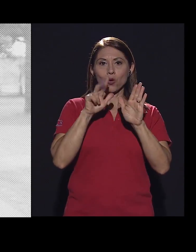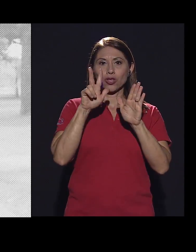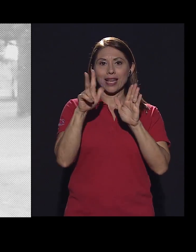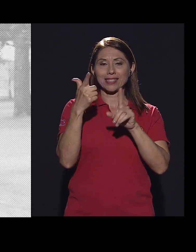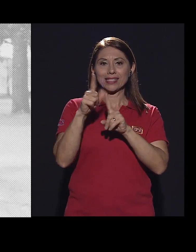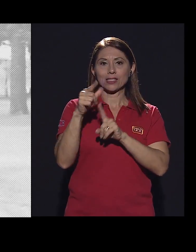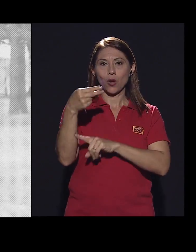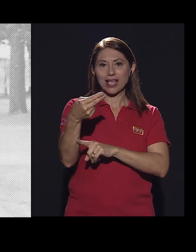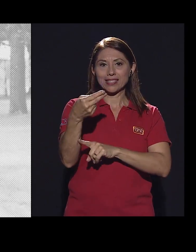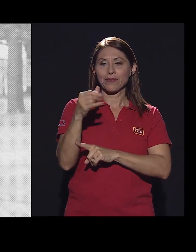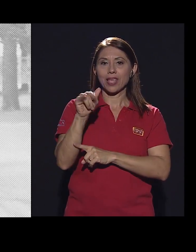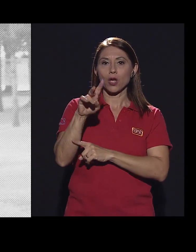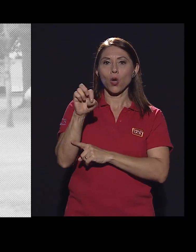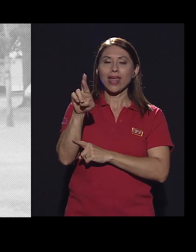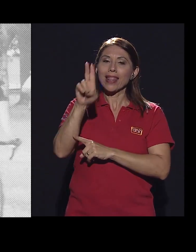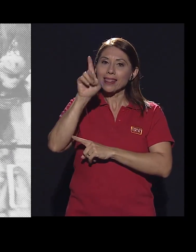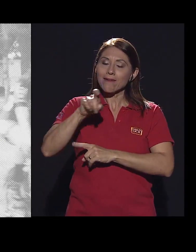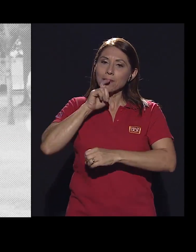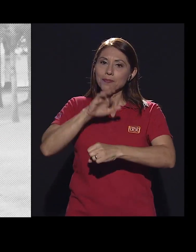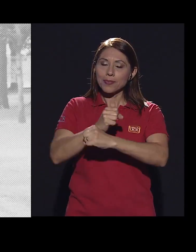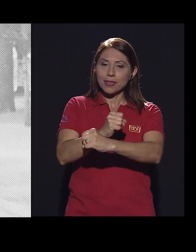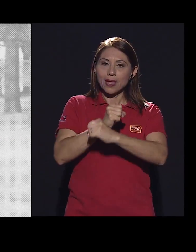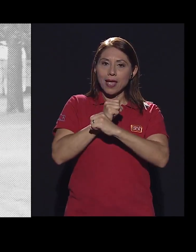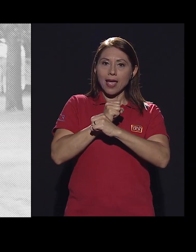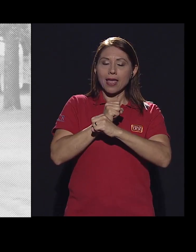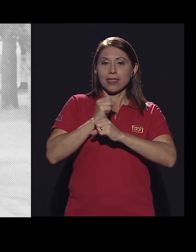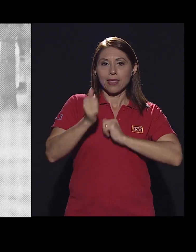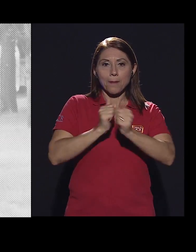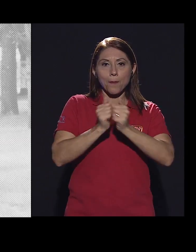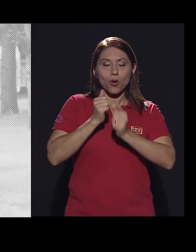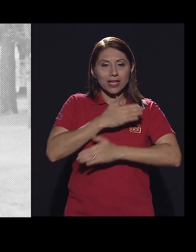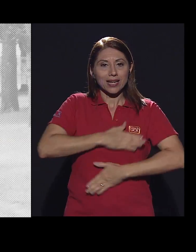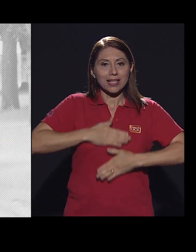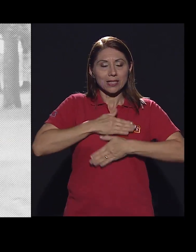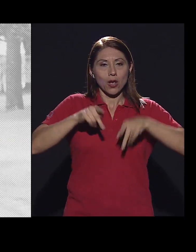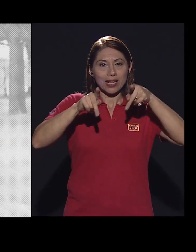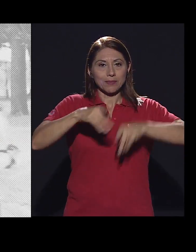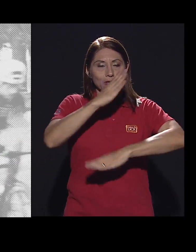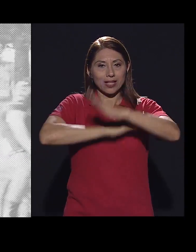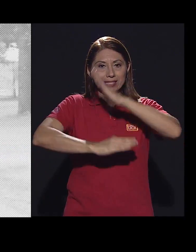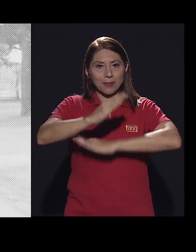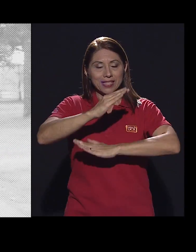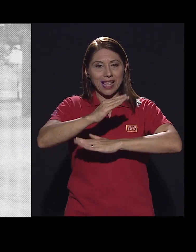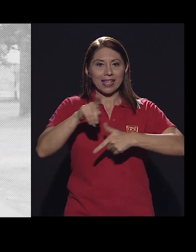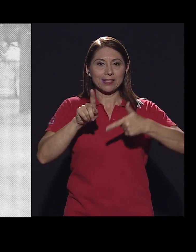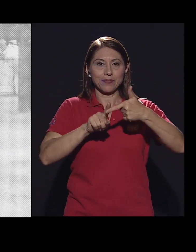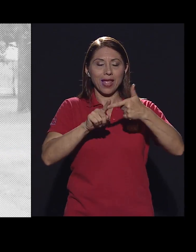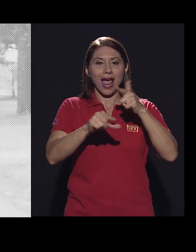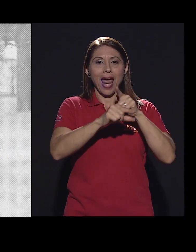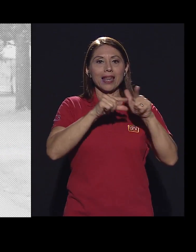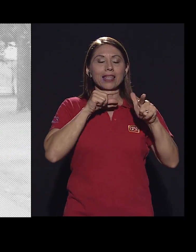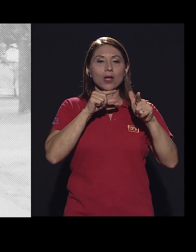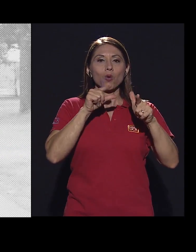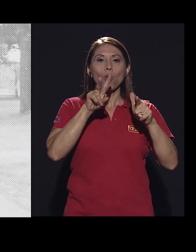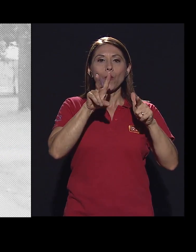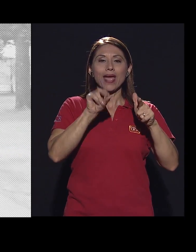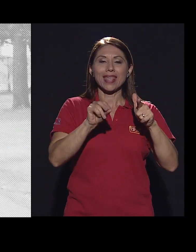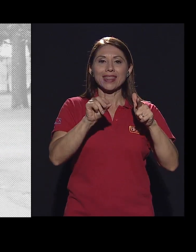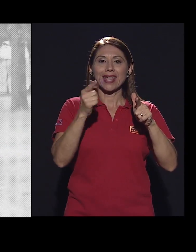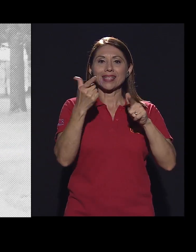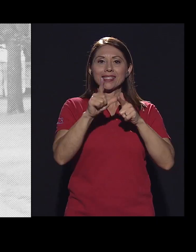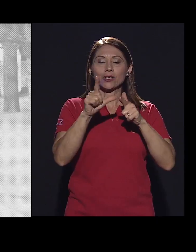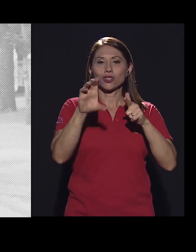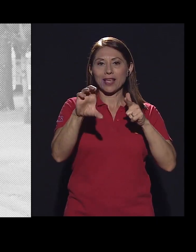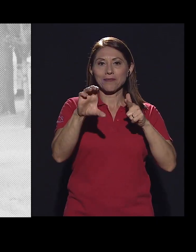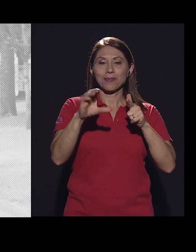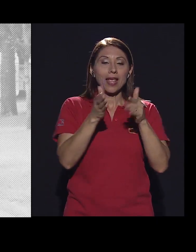H. Le corresponde al ICODER garantizar la práctica del deporte y la recreación a las personas discapacitadas. Artículo 20,